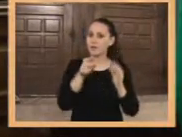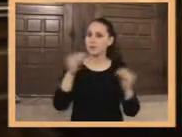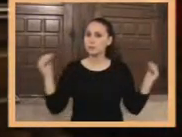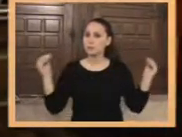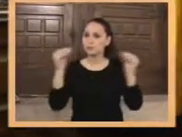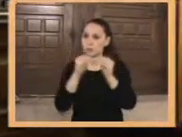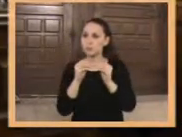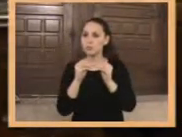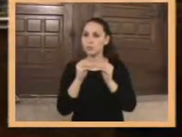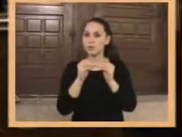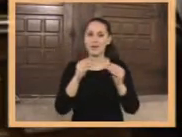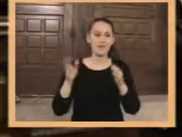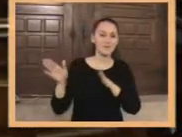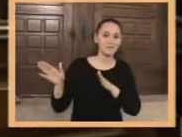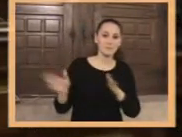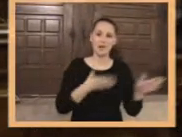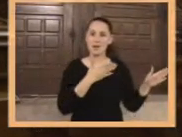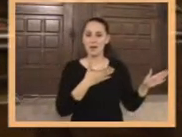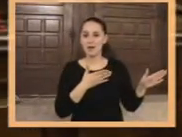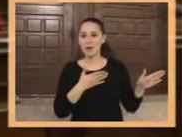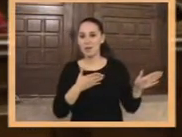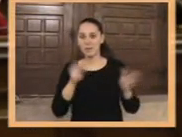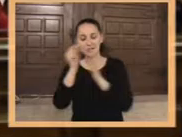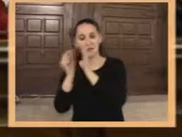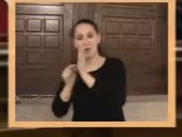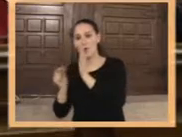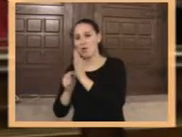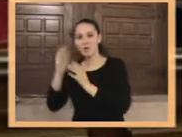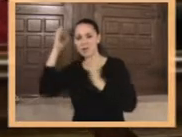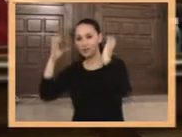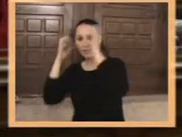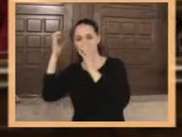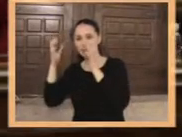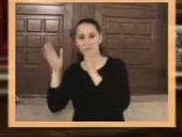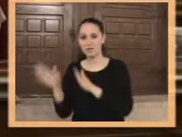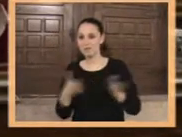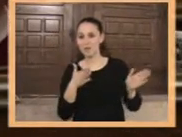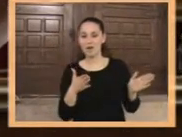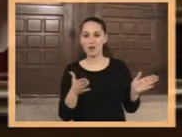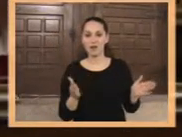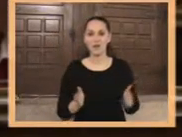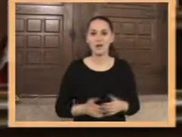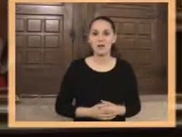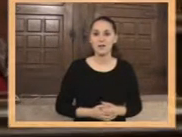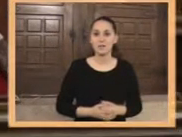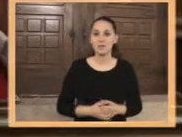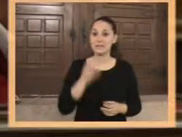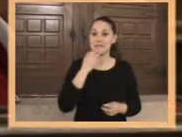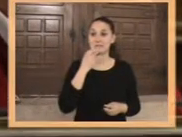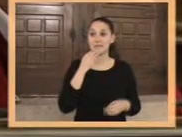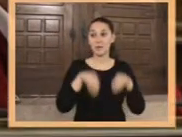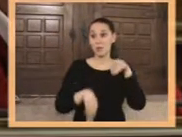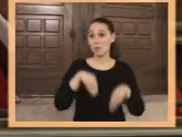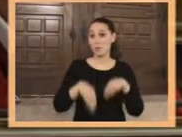la ordenanza de tenencia de animales con la de la regulación de la venta ambulante. Y si no la vota a favor